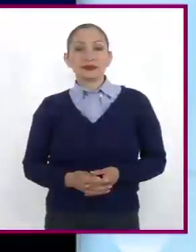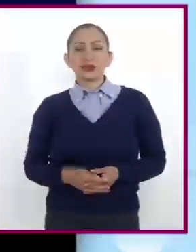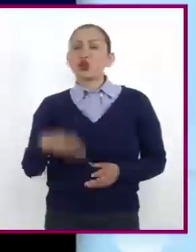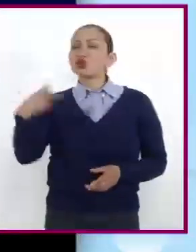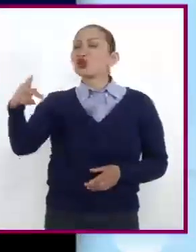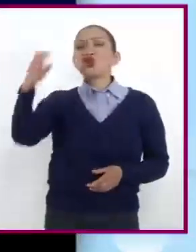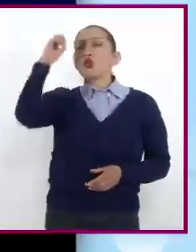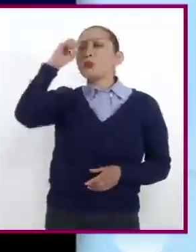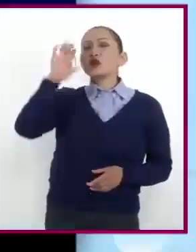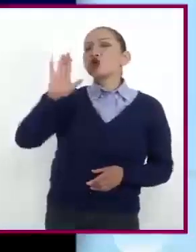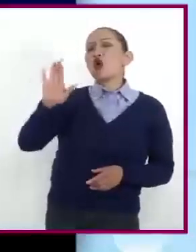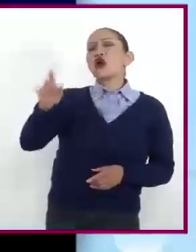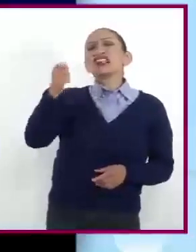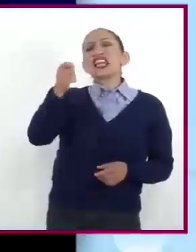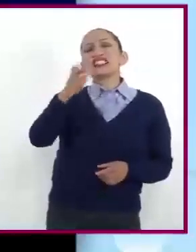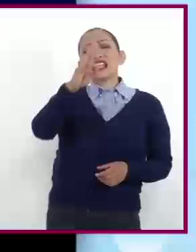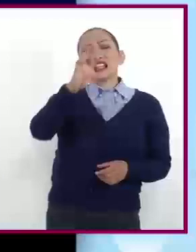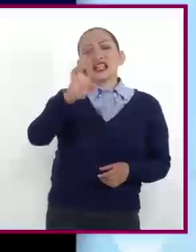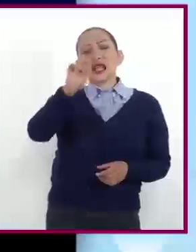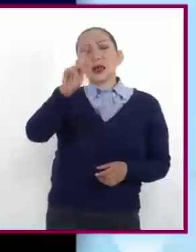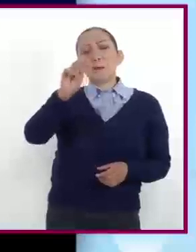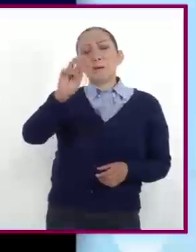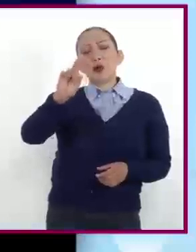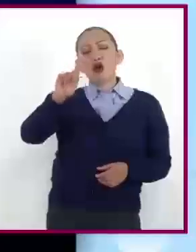Desde tu punto de vista, ¿qué es el reportaje?